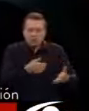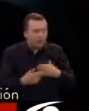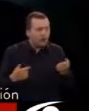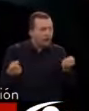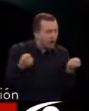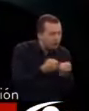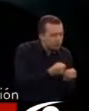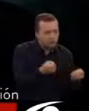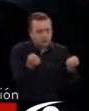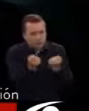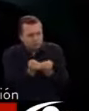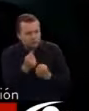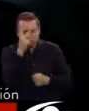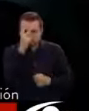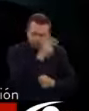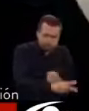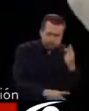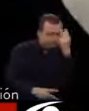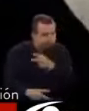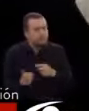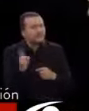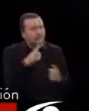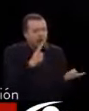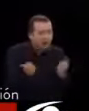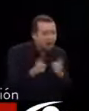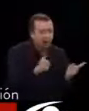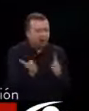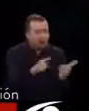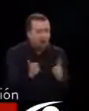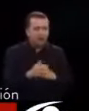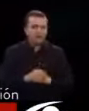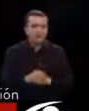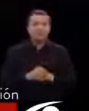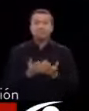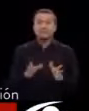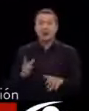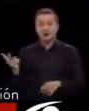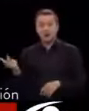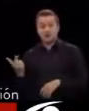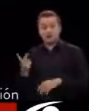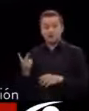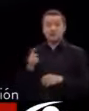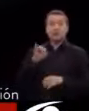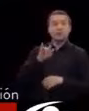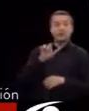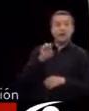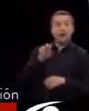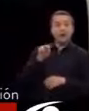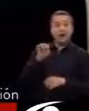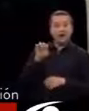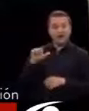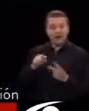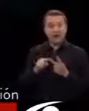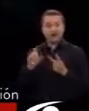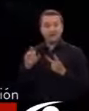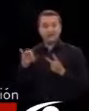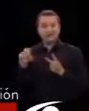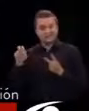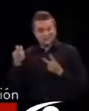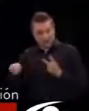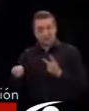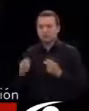respétense mucho, ámense. Ya casados, Paula Juliana y Cristian señalan que su amor y su unión era